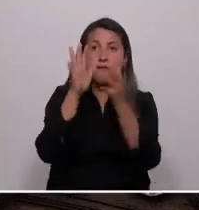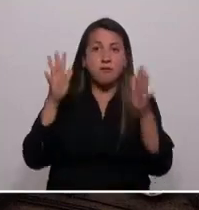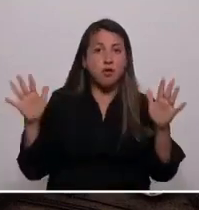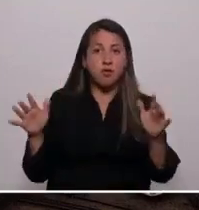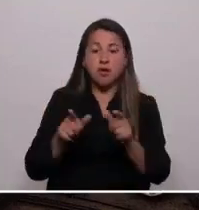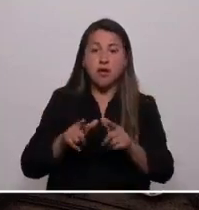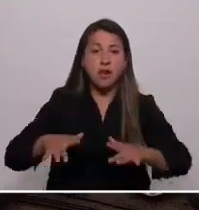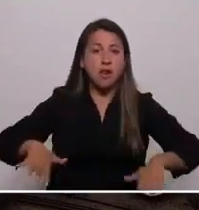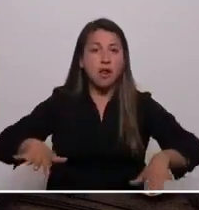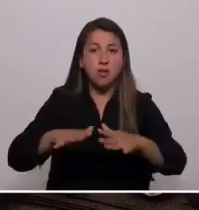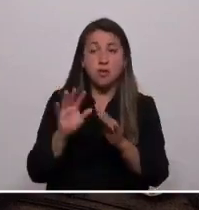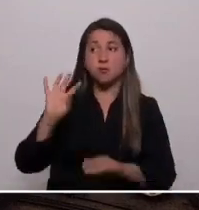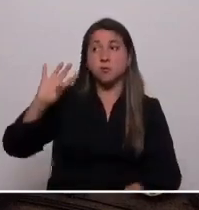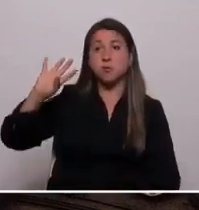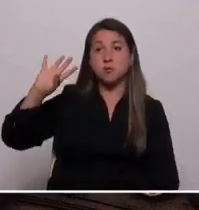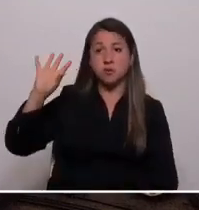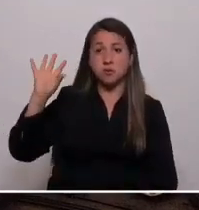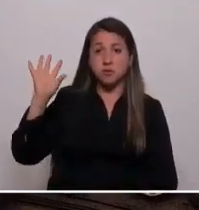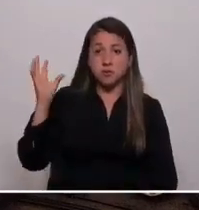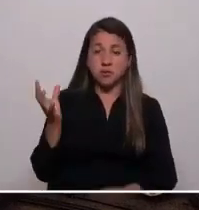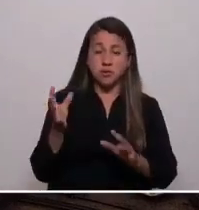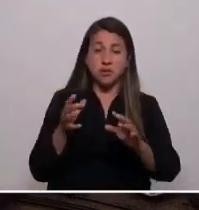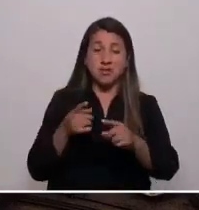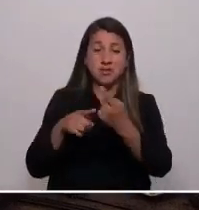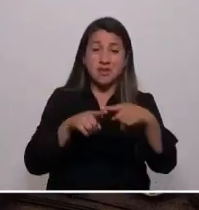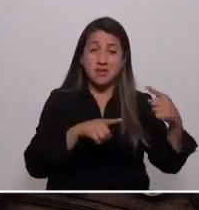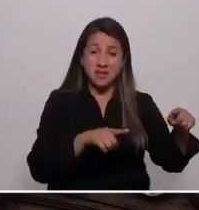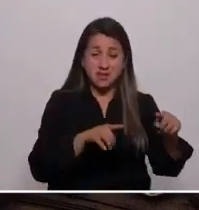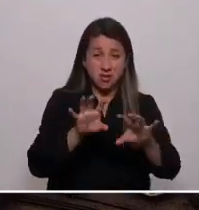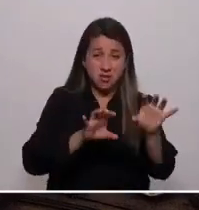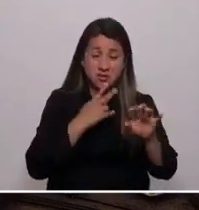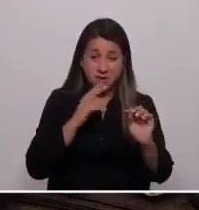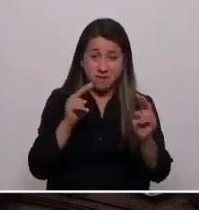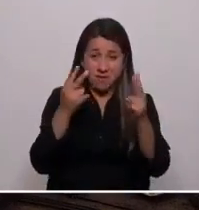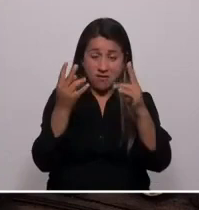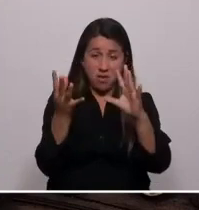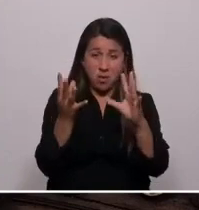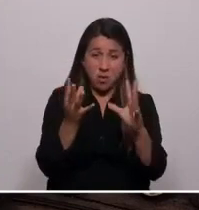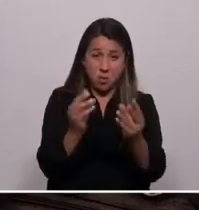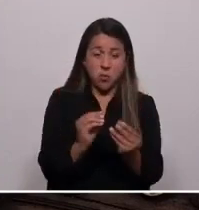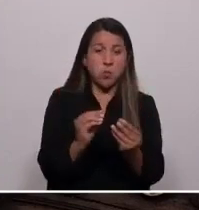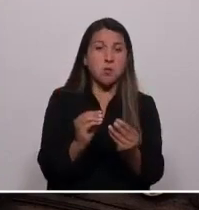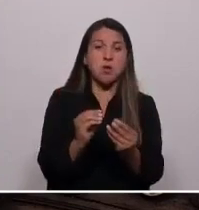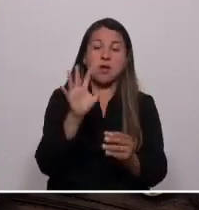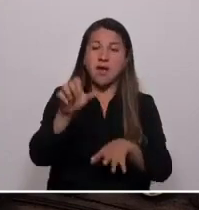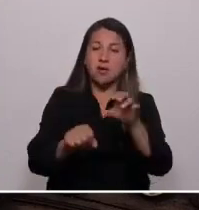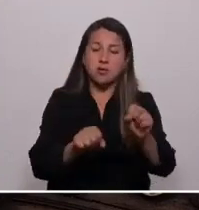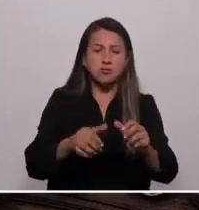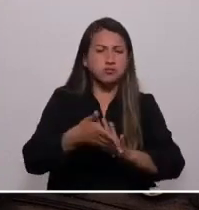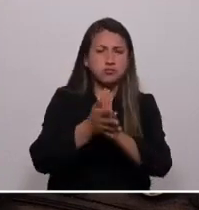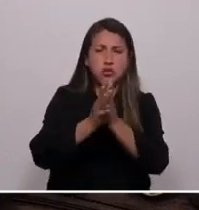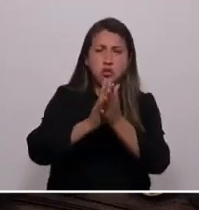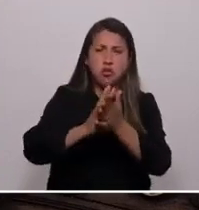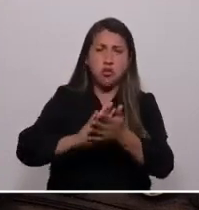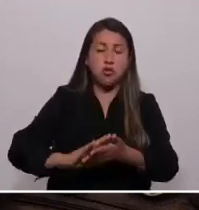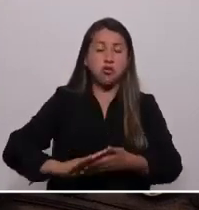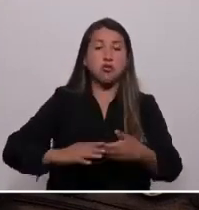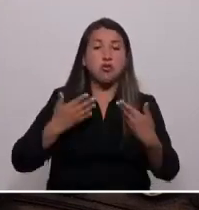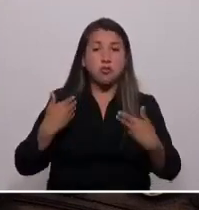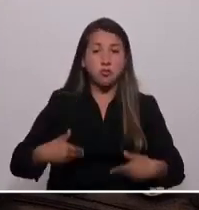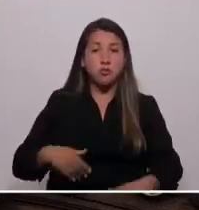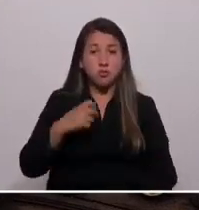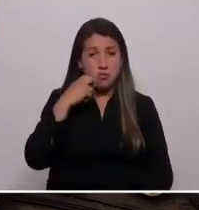climática ha aniquilado la biodiversidad ha destruido glaciares y ha explotado sostenidamente cuerpos humanos